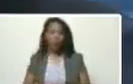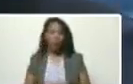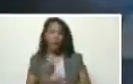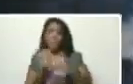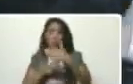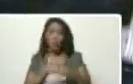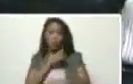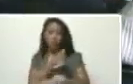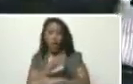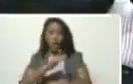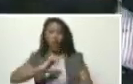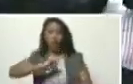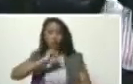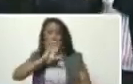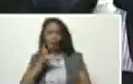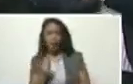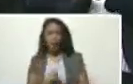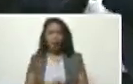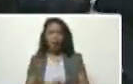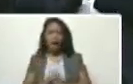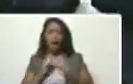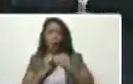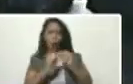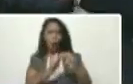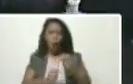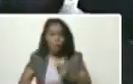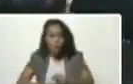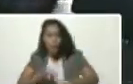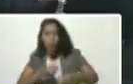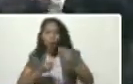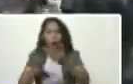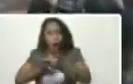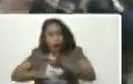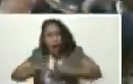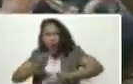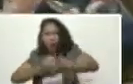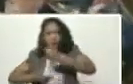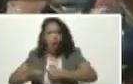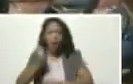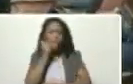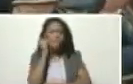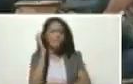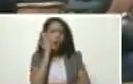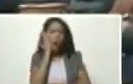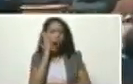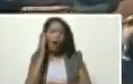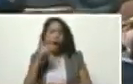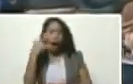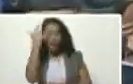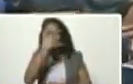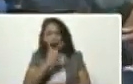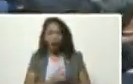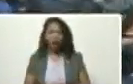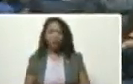a Sudáfrica a seguir construyendo la relación con la madre África.